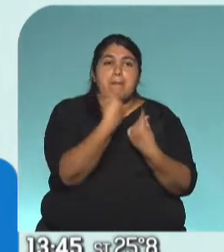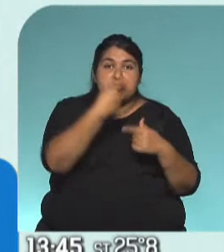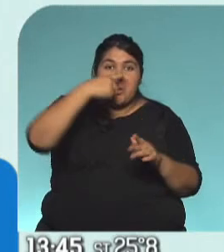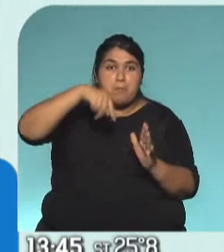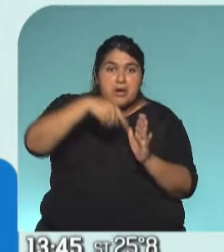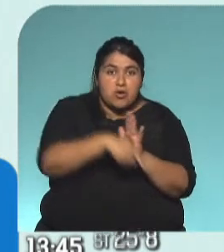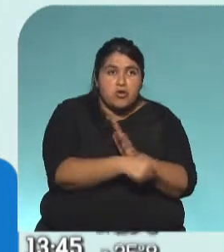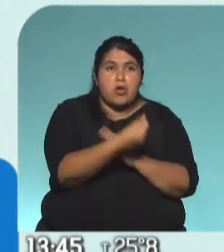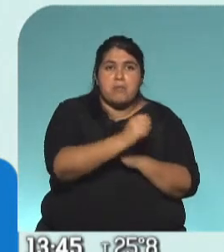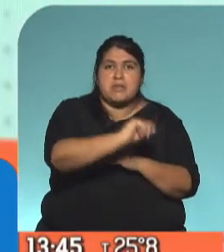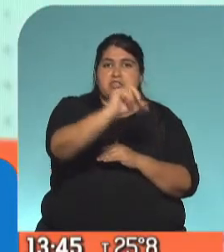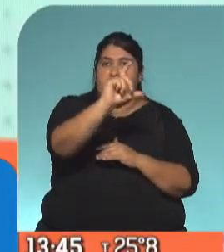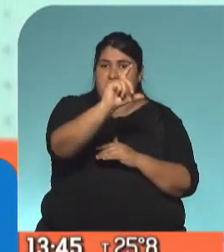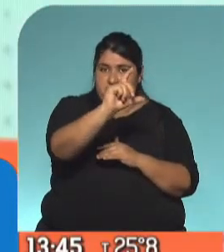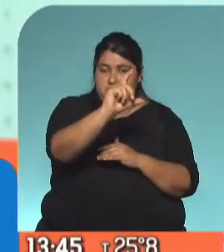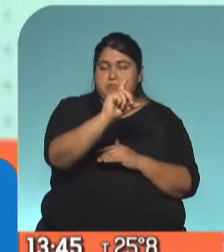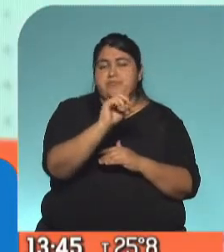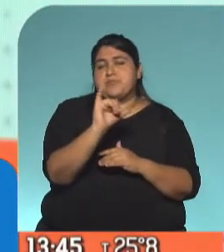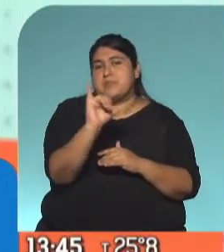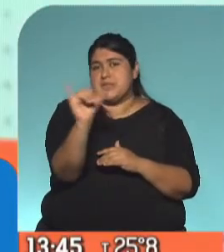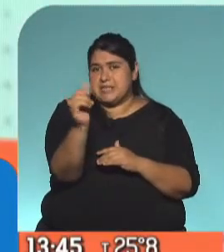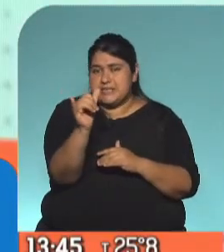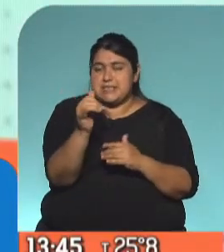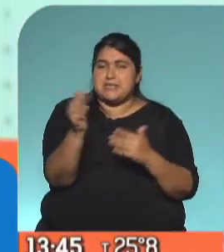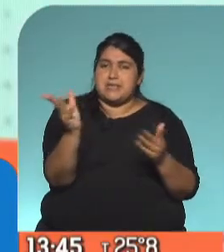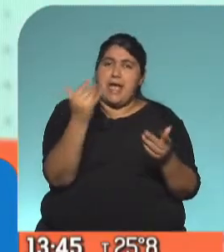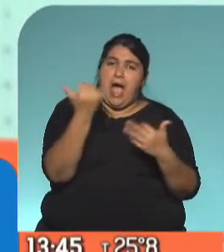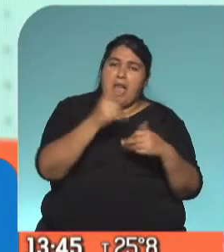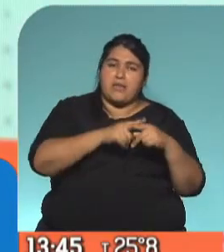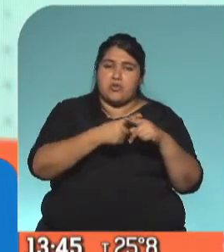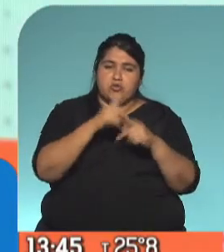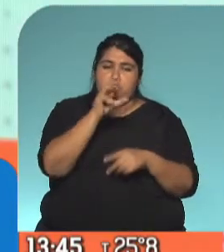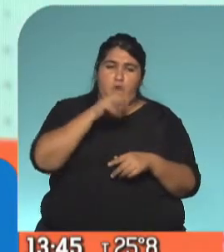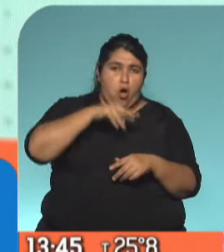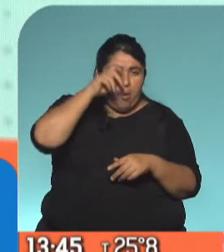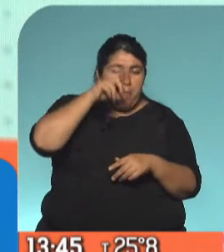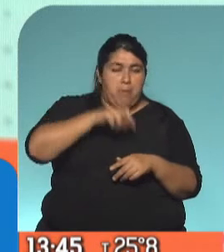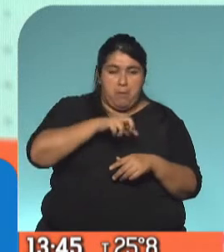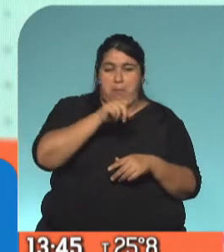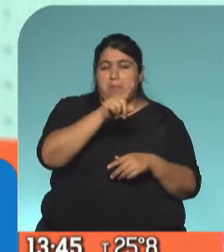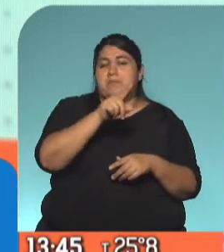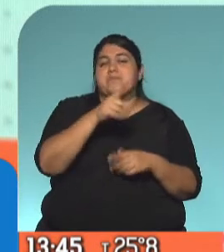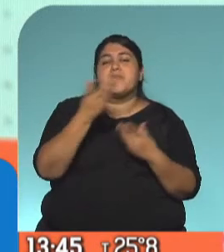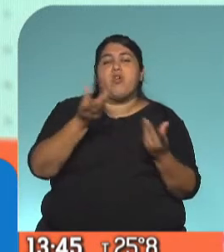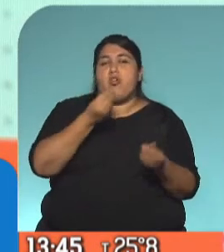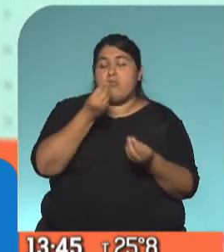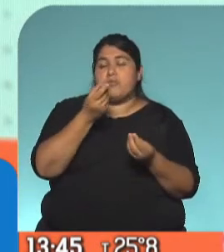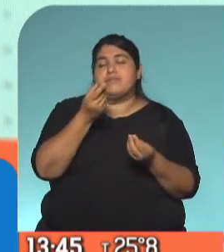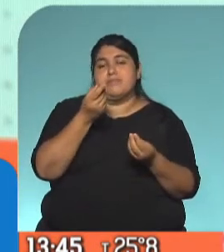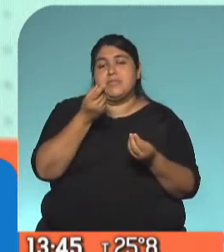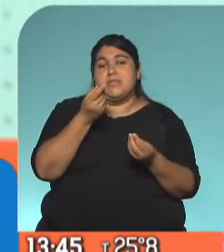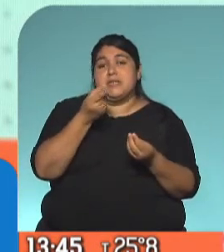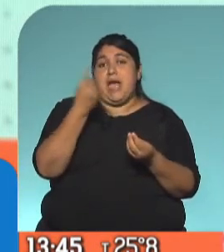a niveles altos. Sí, cuestión que está bastante discutida dentro de la OPEP, inclusive la reunión que tuvo lugar anteayer en la